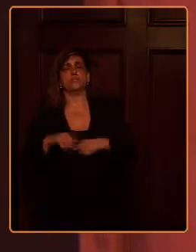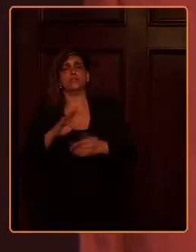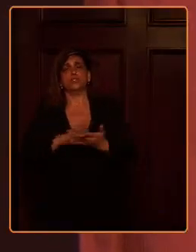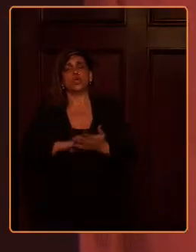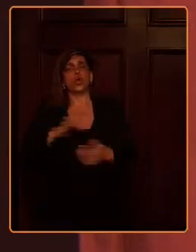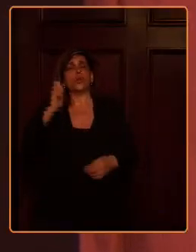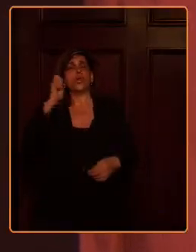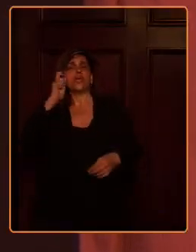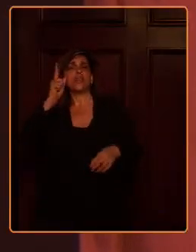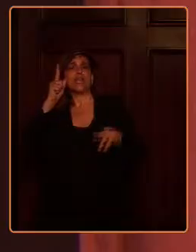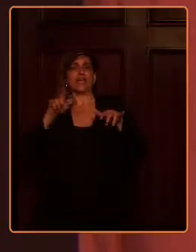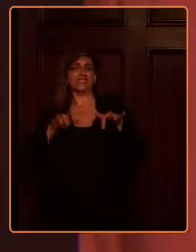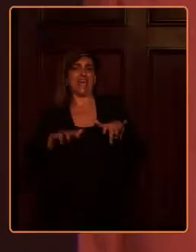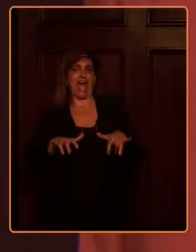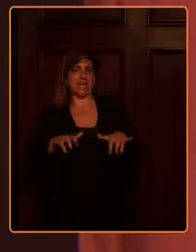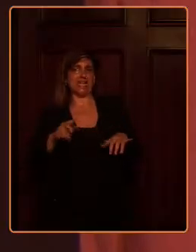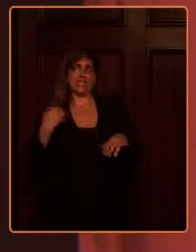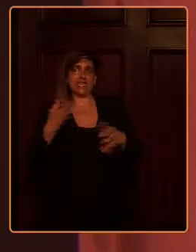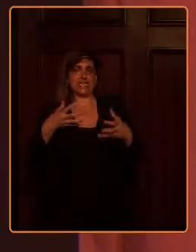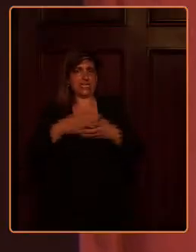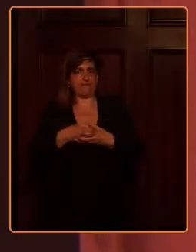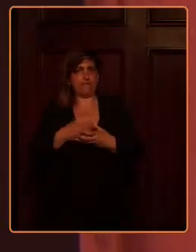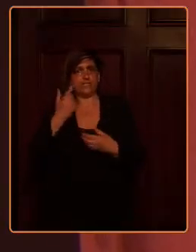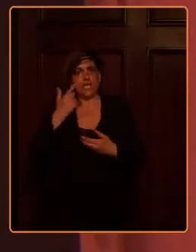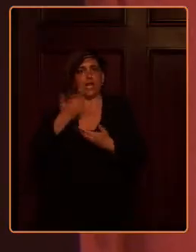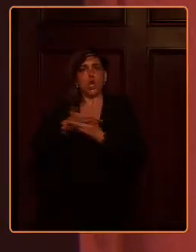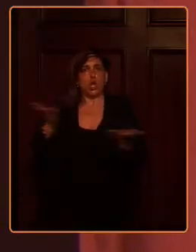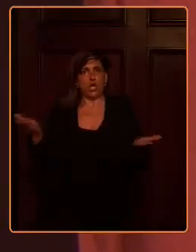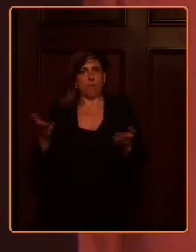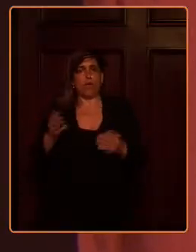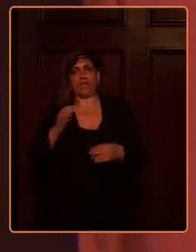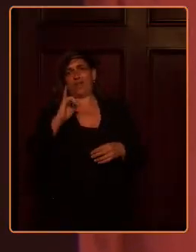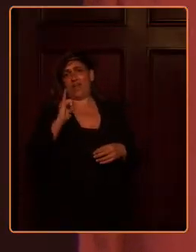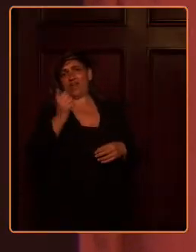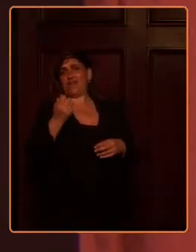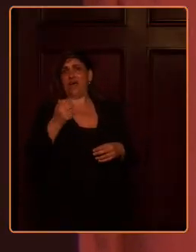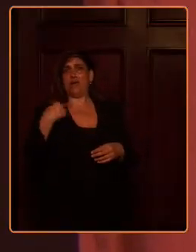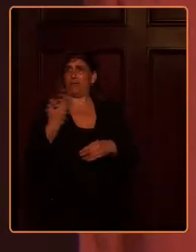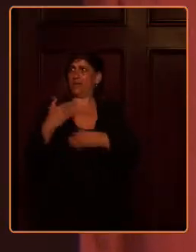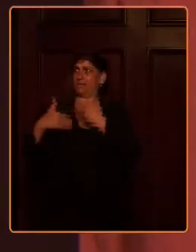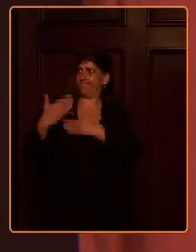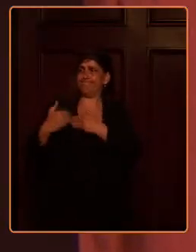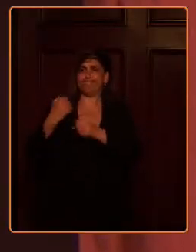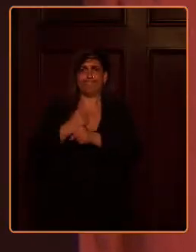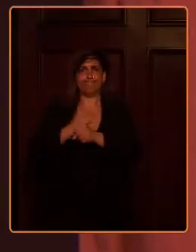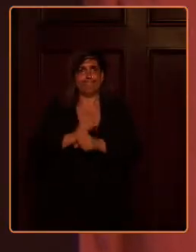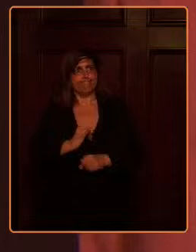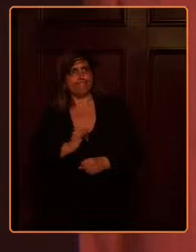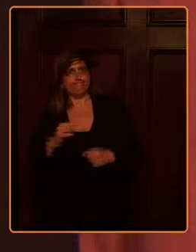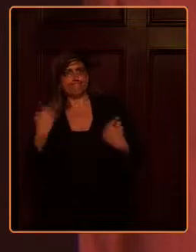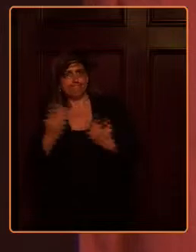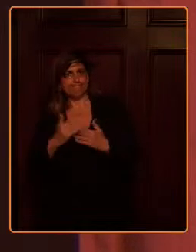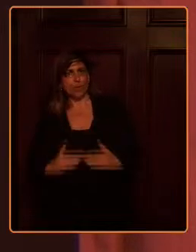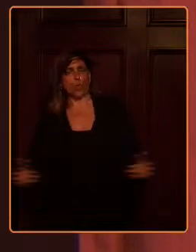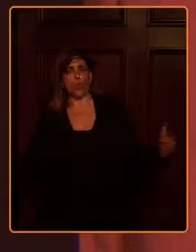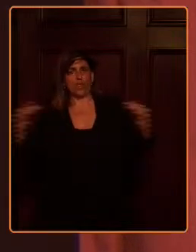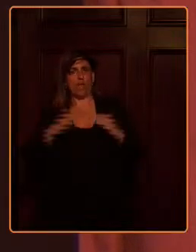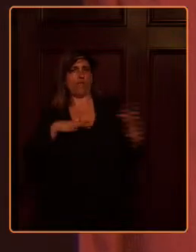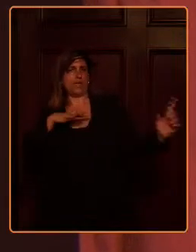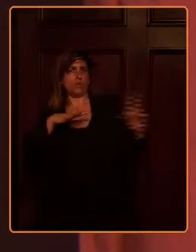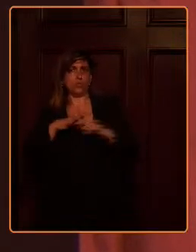la inteligencia artificial, los desafíos que representa para el desarrollo, para el trabajo, para la equidad, para la igualdad, para la